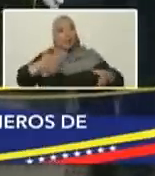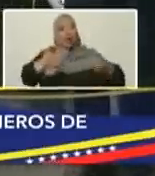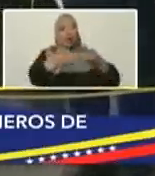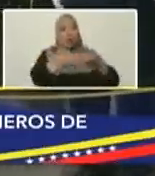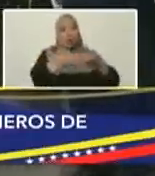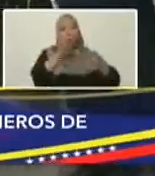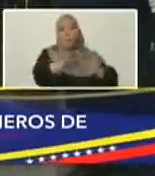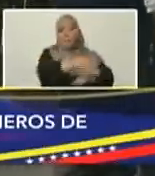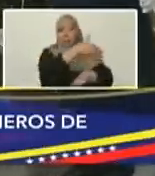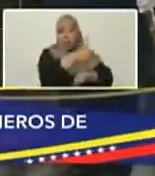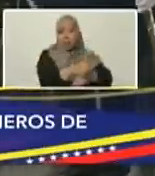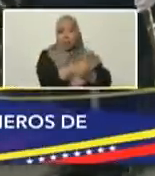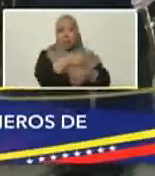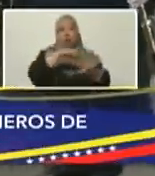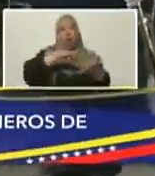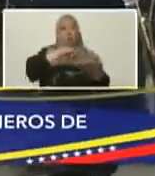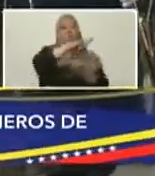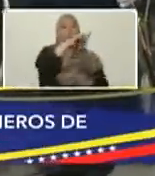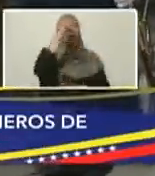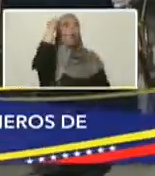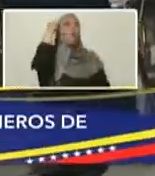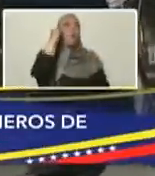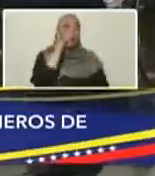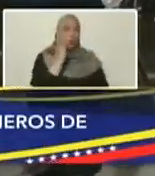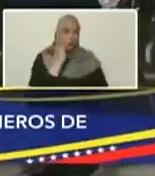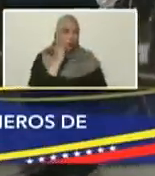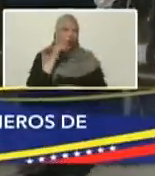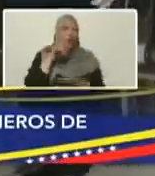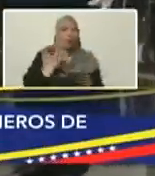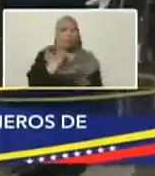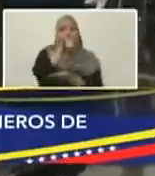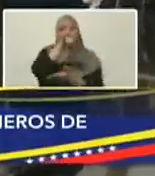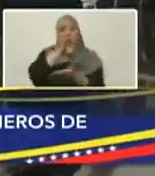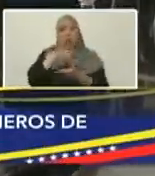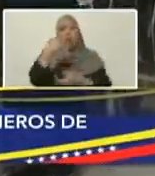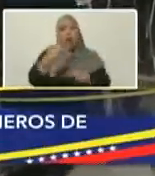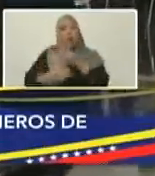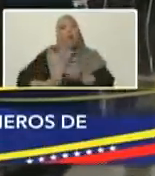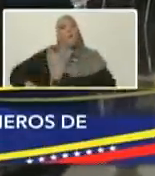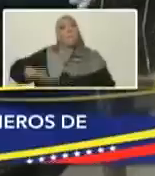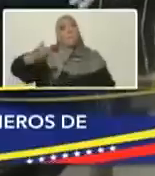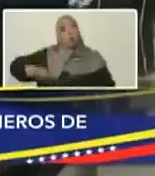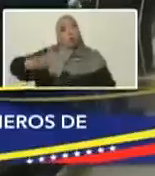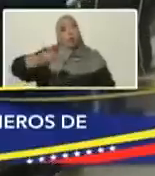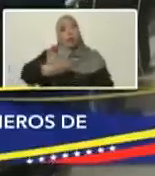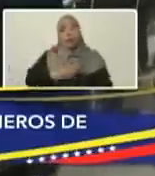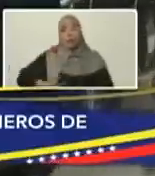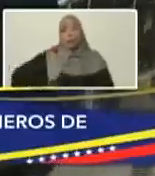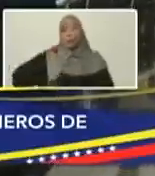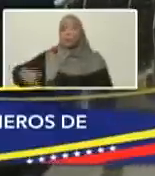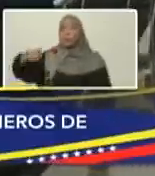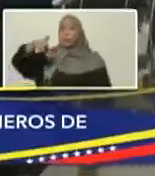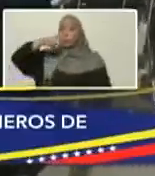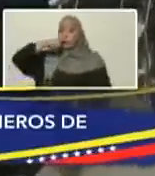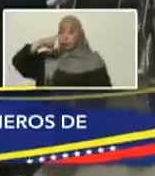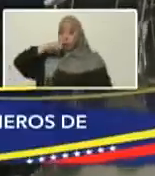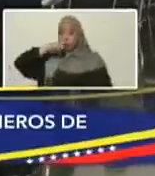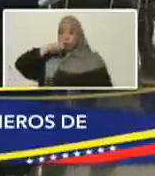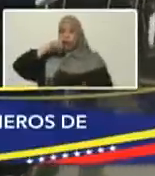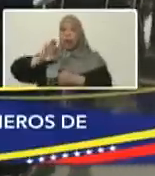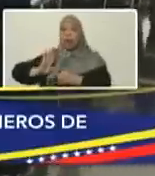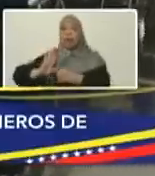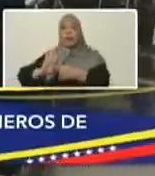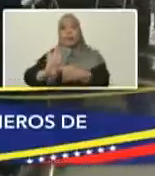de la aviación bolivariana. Preside este importante acto el comandante en jefe y presidente constitucional